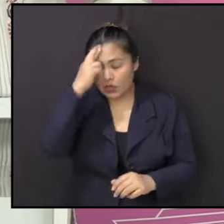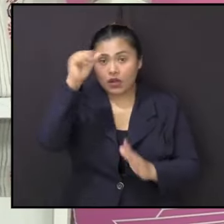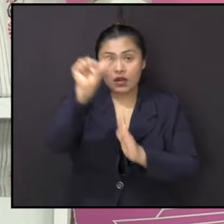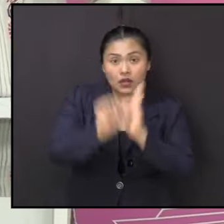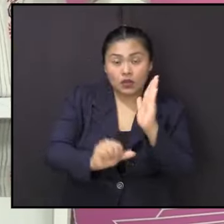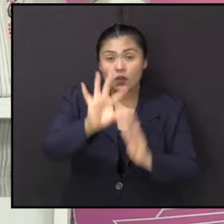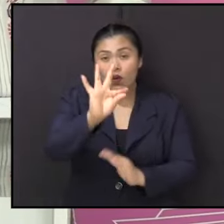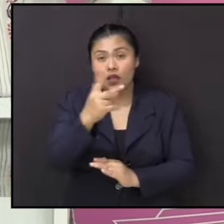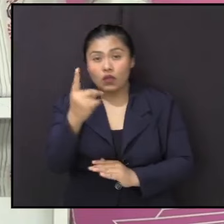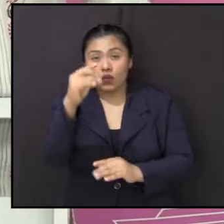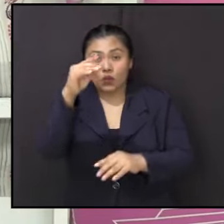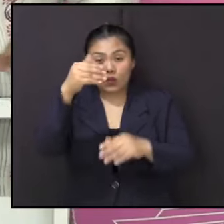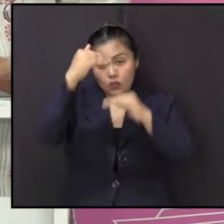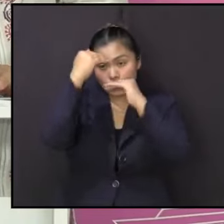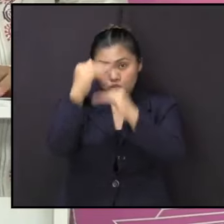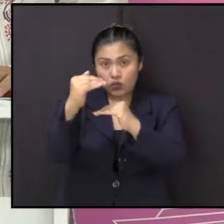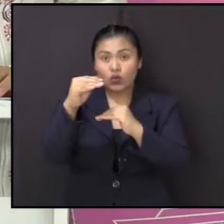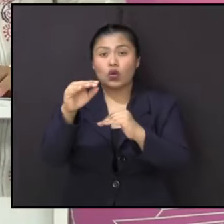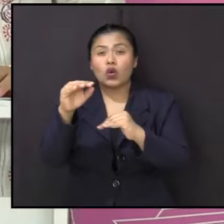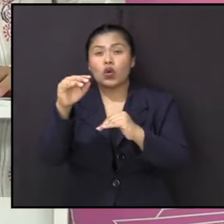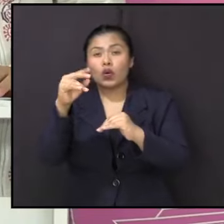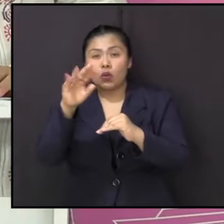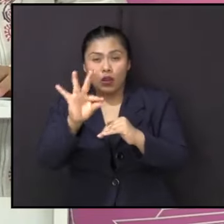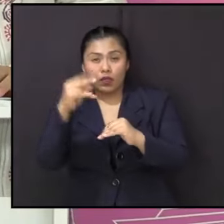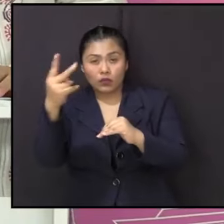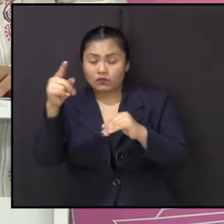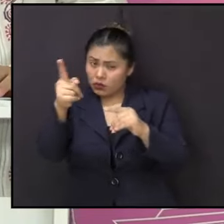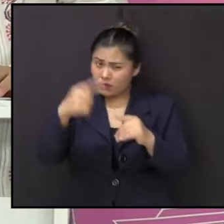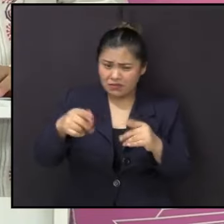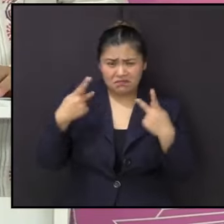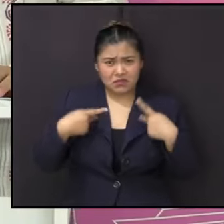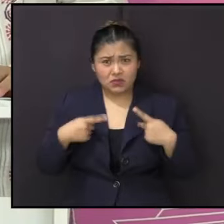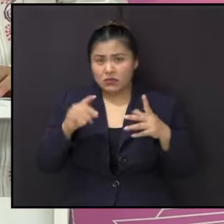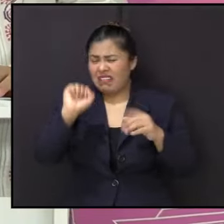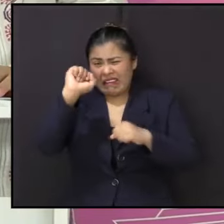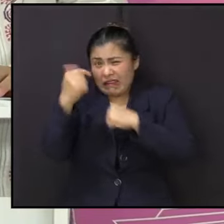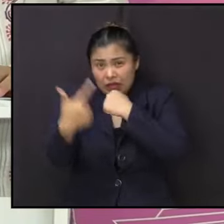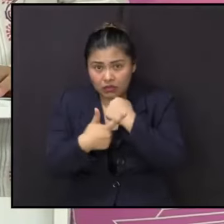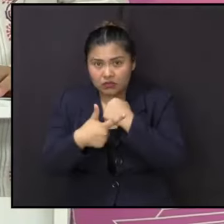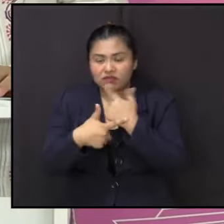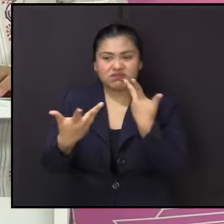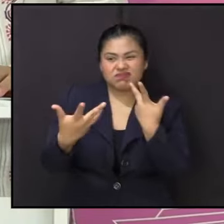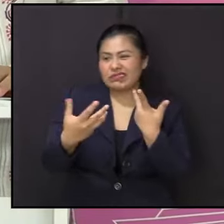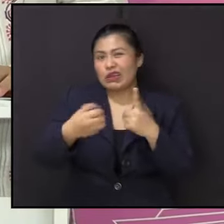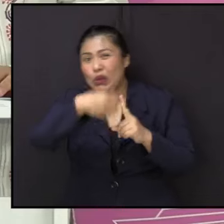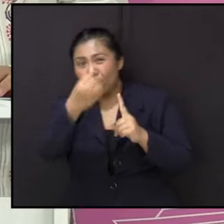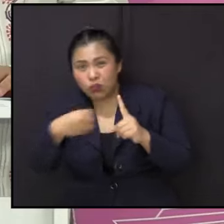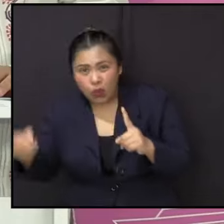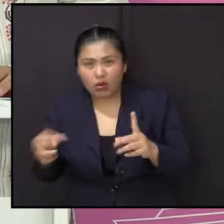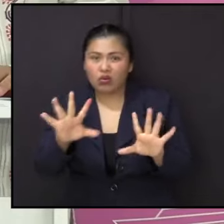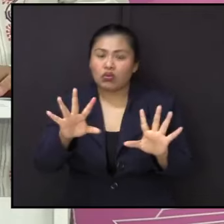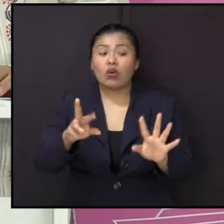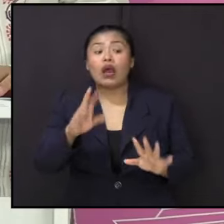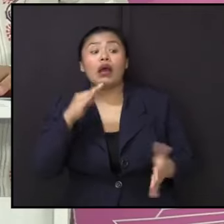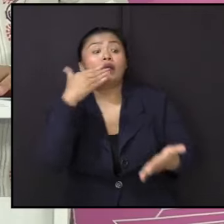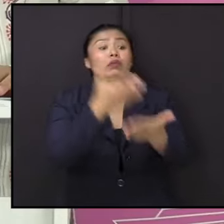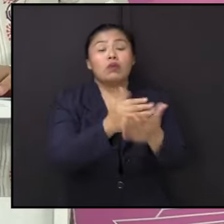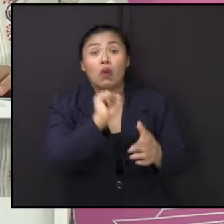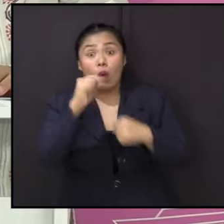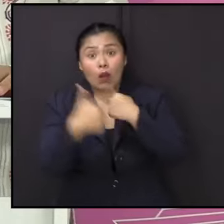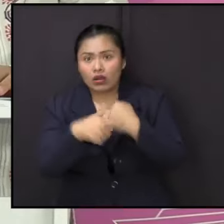2 del reglamento de debates, si alguna persona, debatiente o asistente, altera el orden, interrumpe a otro o falta al respeto